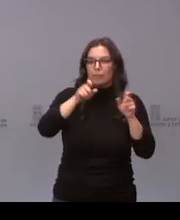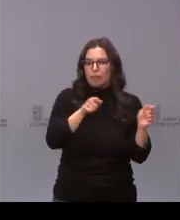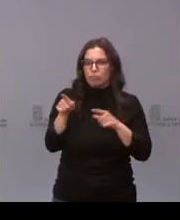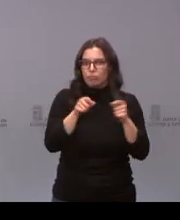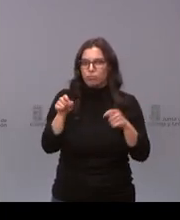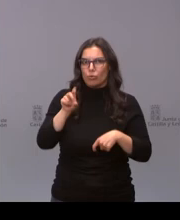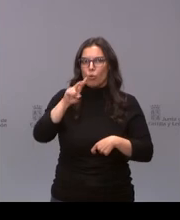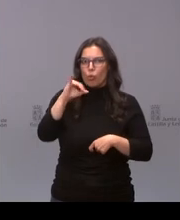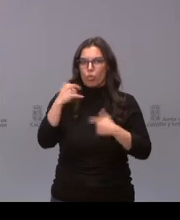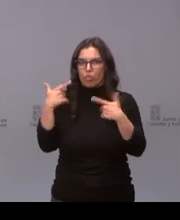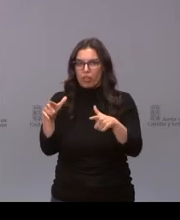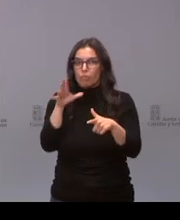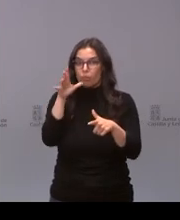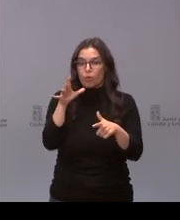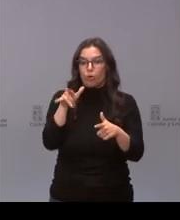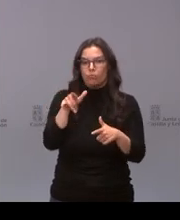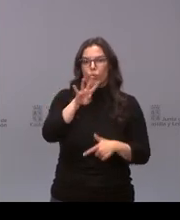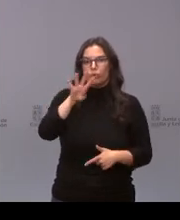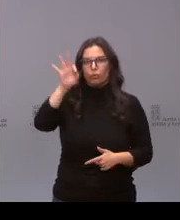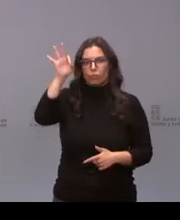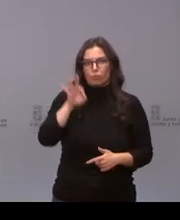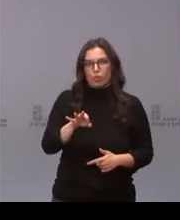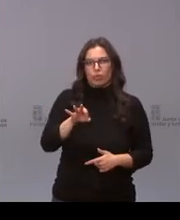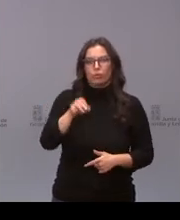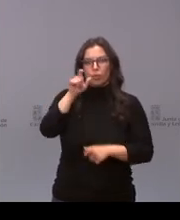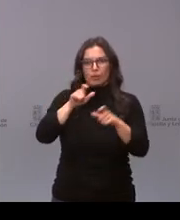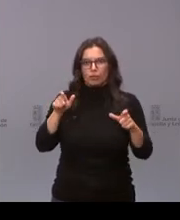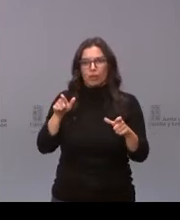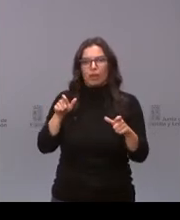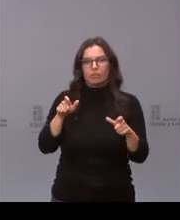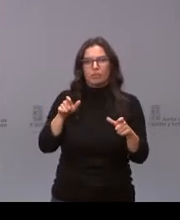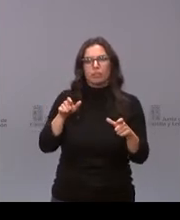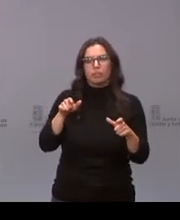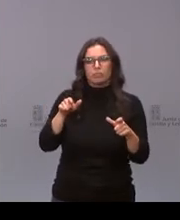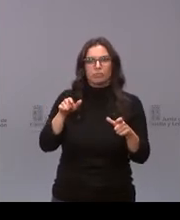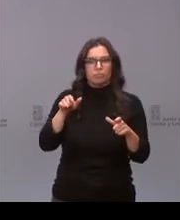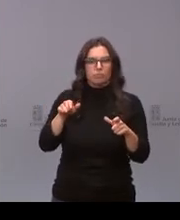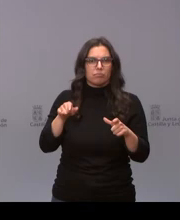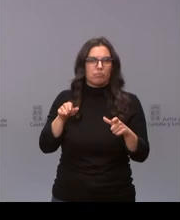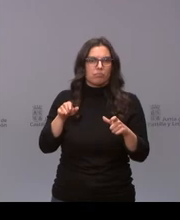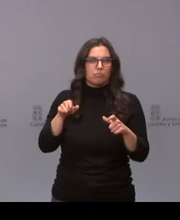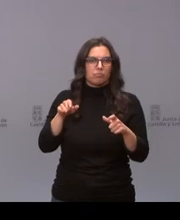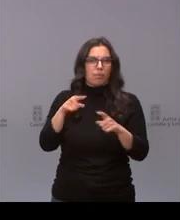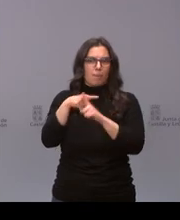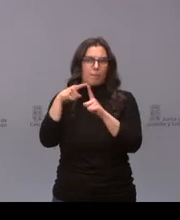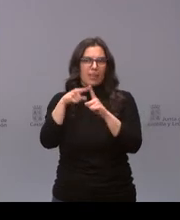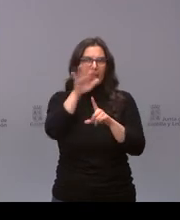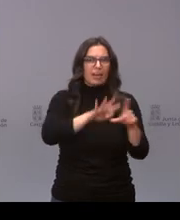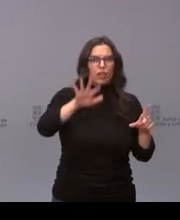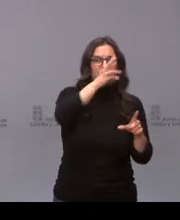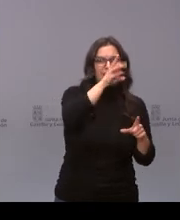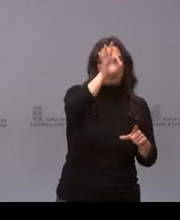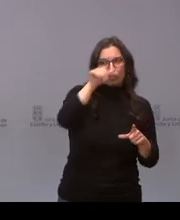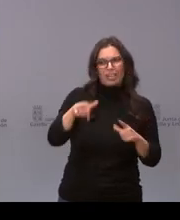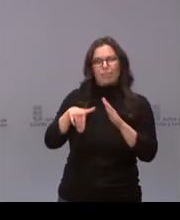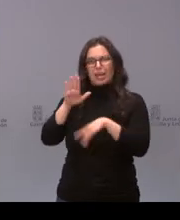UCI, dado que un 44% de los pacientes ingresados están en esta unidad, pero la media regional está en torno a un 30%. No sé si